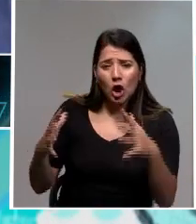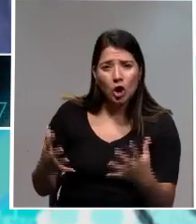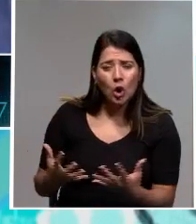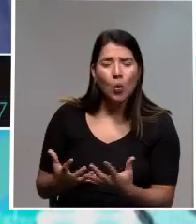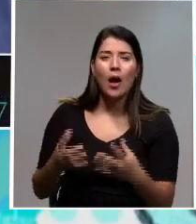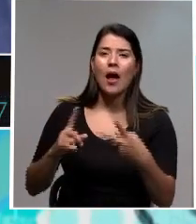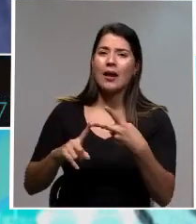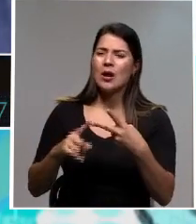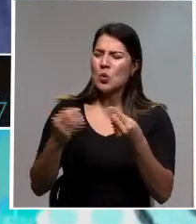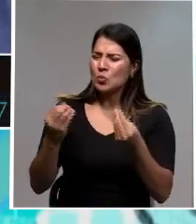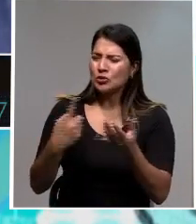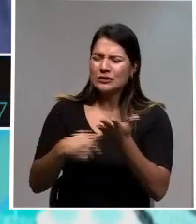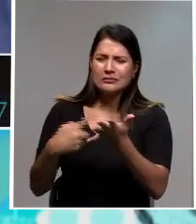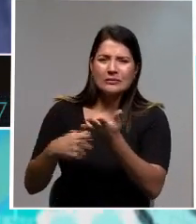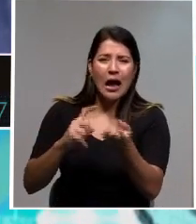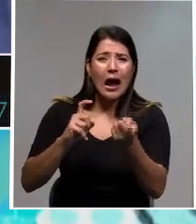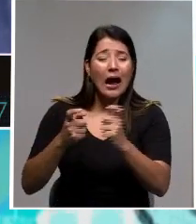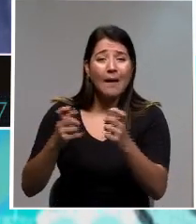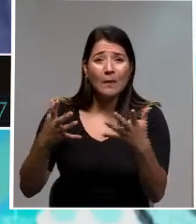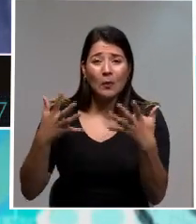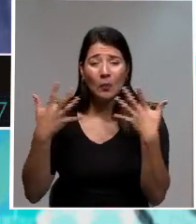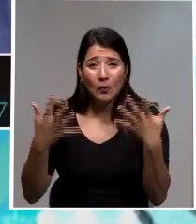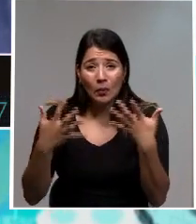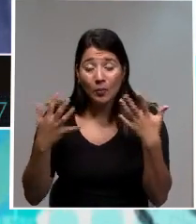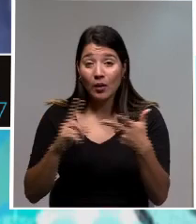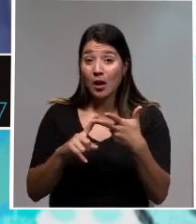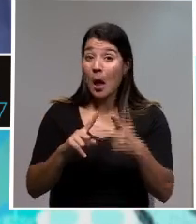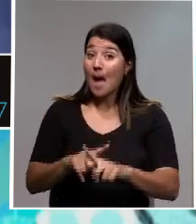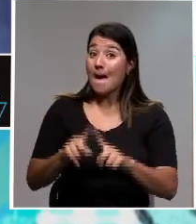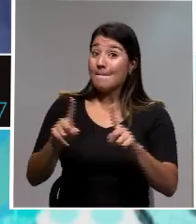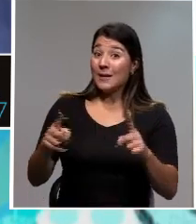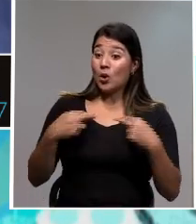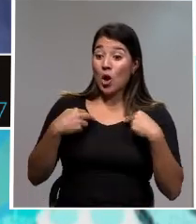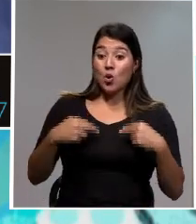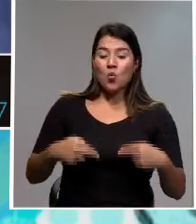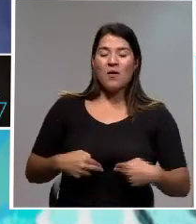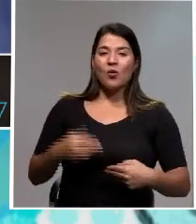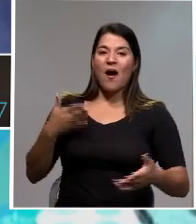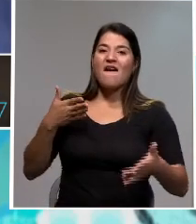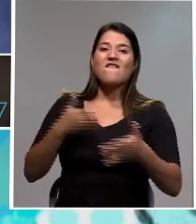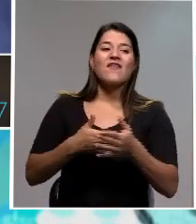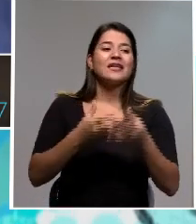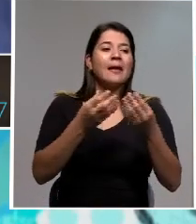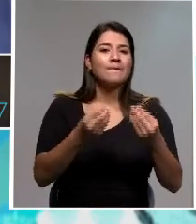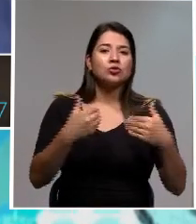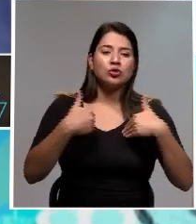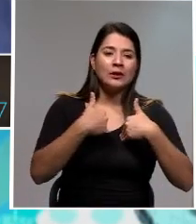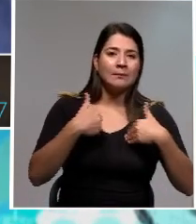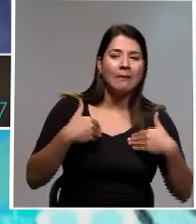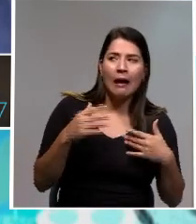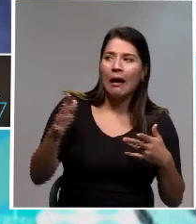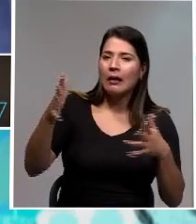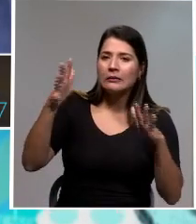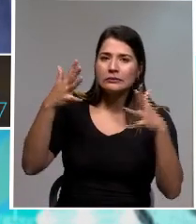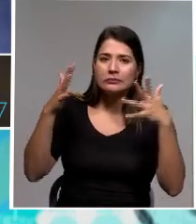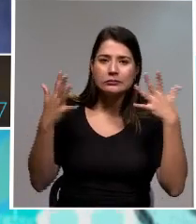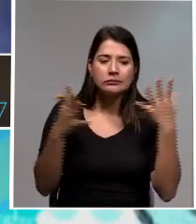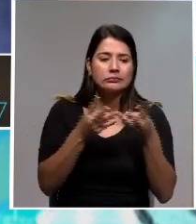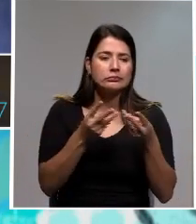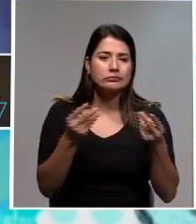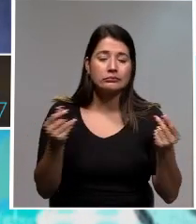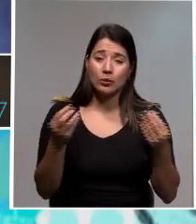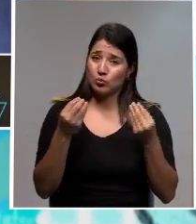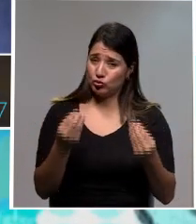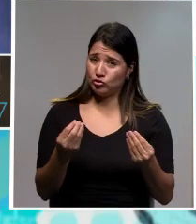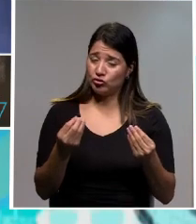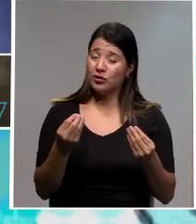cambio climático, pero el impacto que tenemos nosotros en la biodiversidad es aún mucho mayor. Posiblemente vamos a